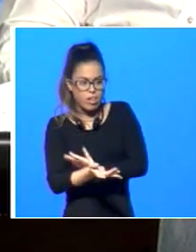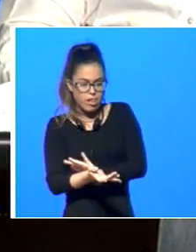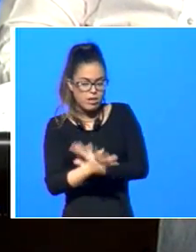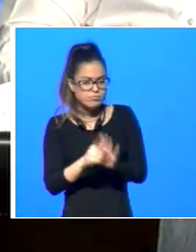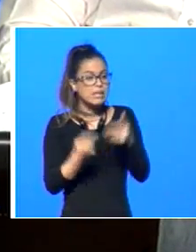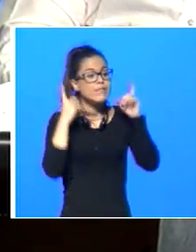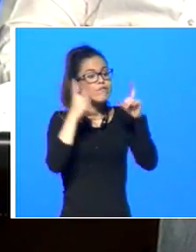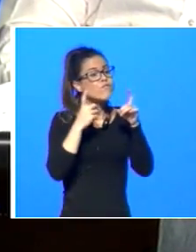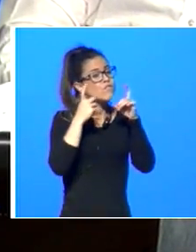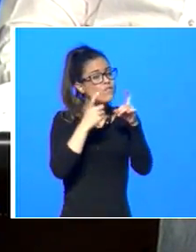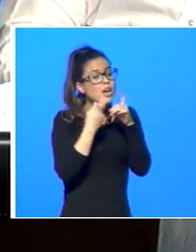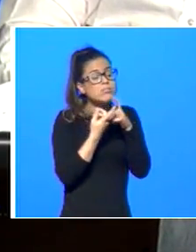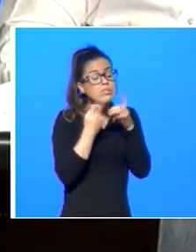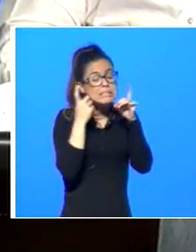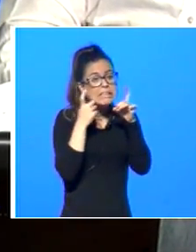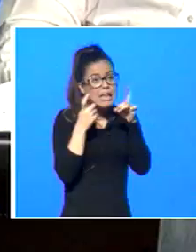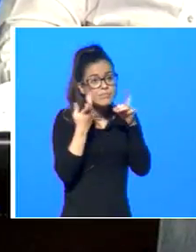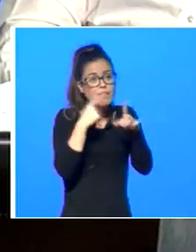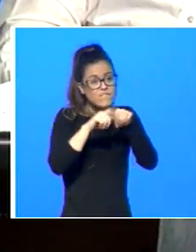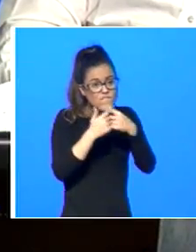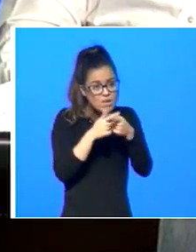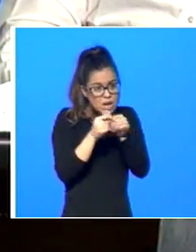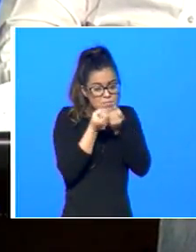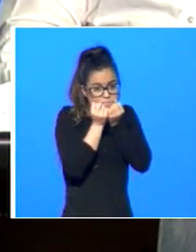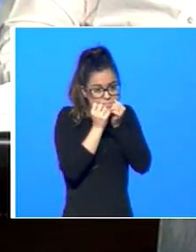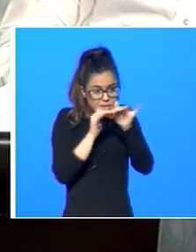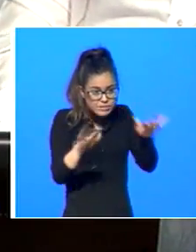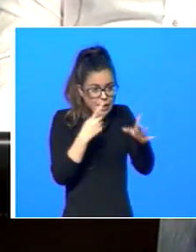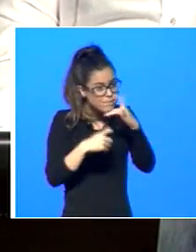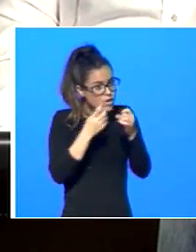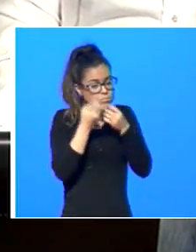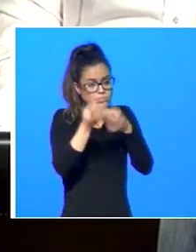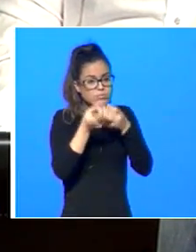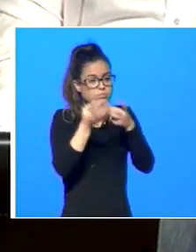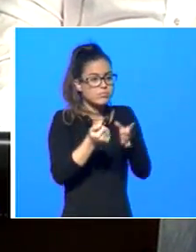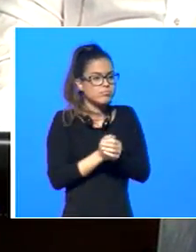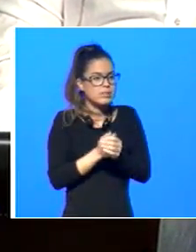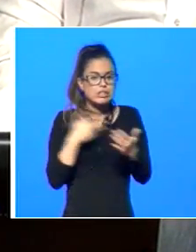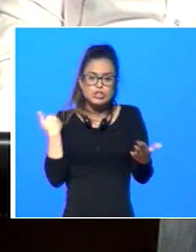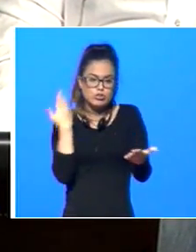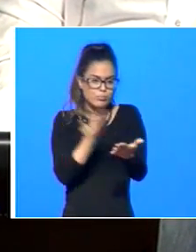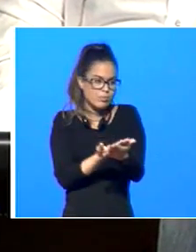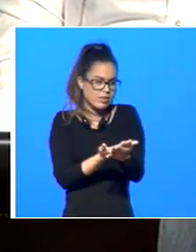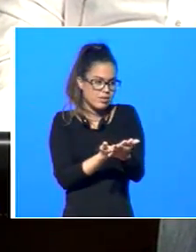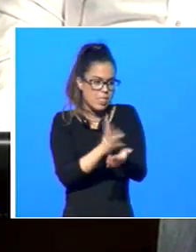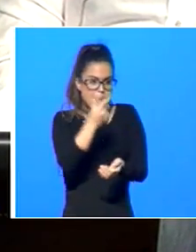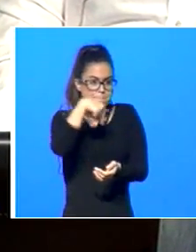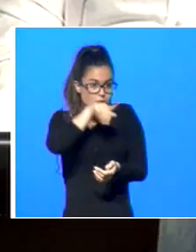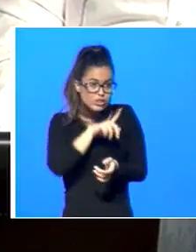por favor. Yo os voy a pedir, esto ya es una petición propia, a ayudarnos a entender vuestra